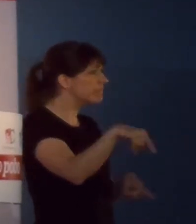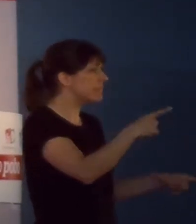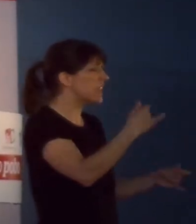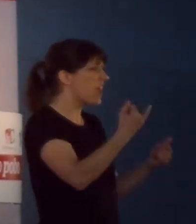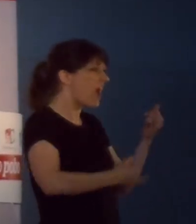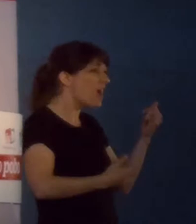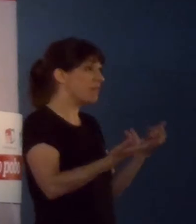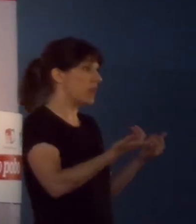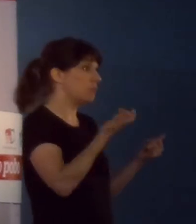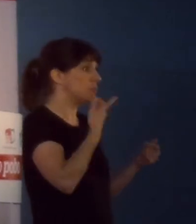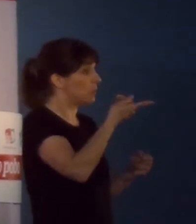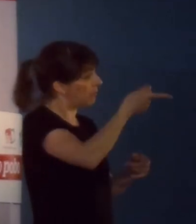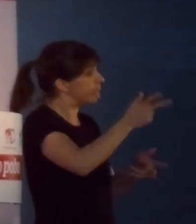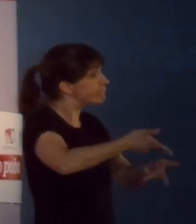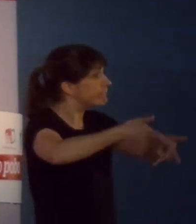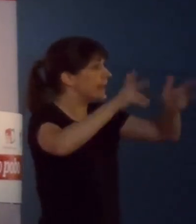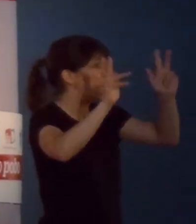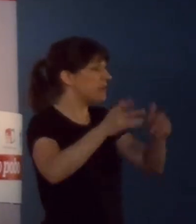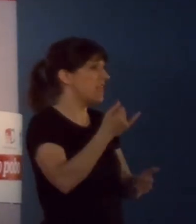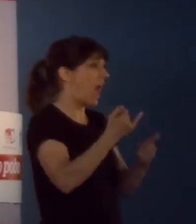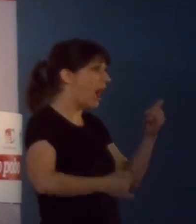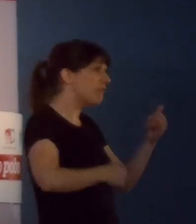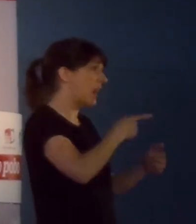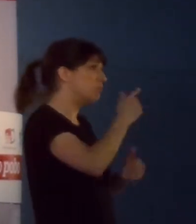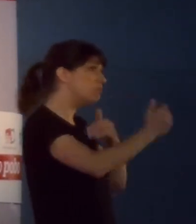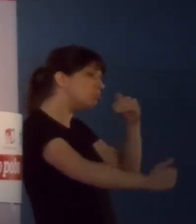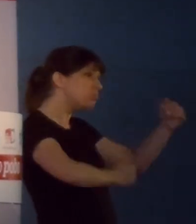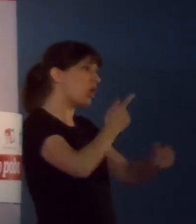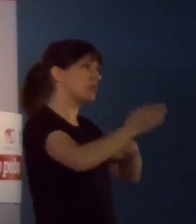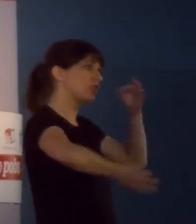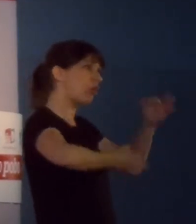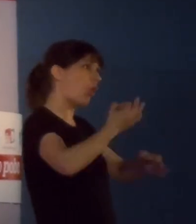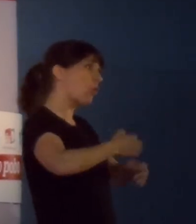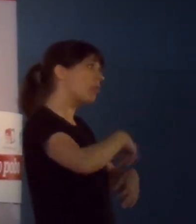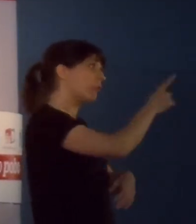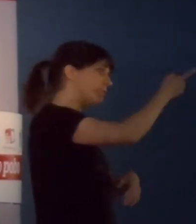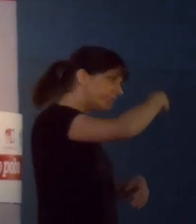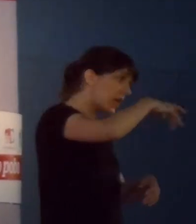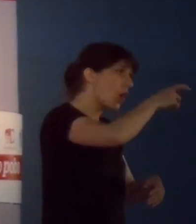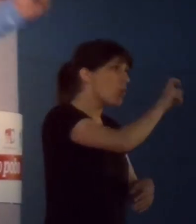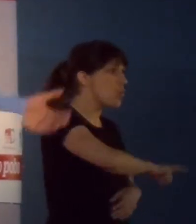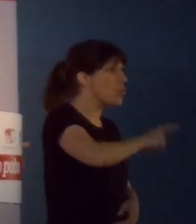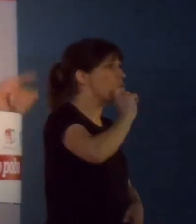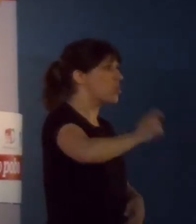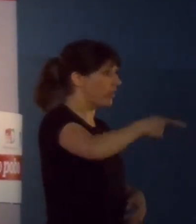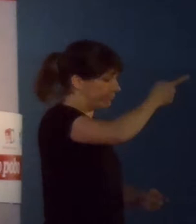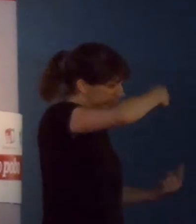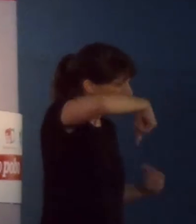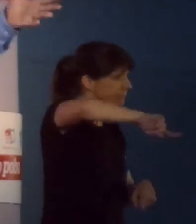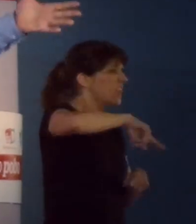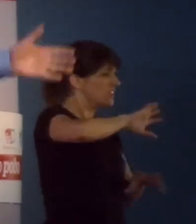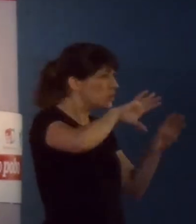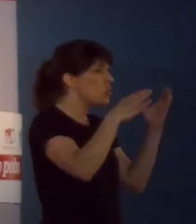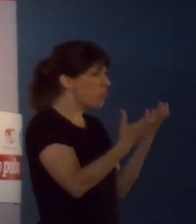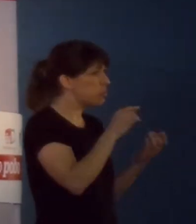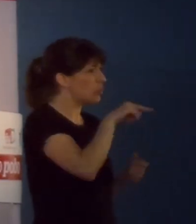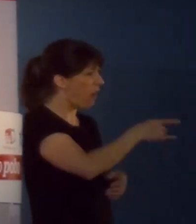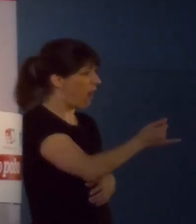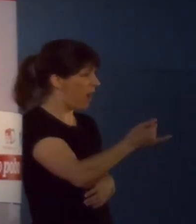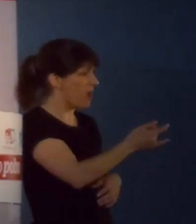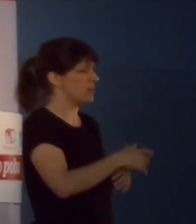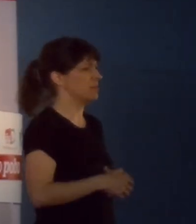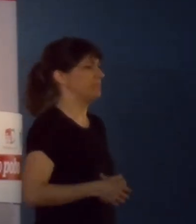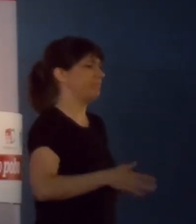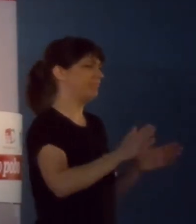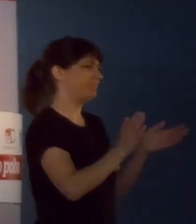ceibar a Blesa e meter en proceso ao xuiz que o procesou. Ese é o mundo patas arriba. Ese é o primeiro que arte contra